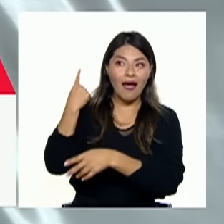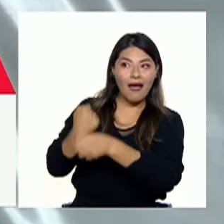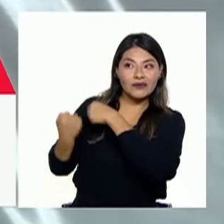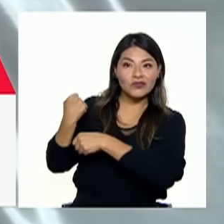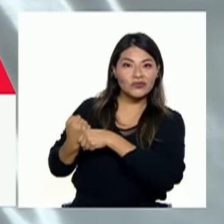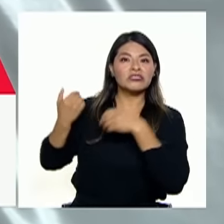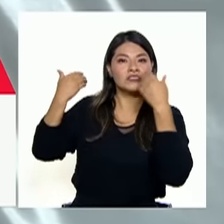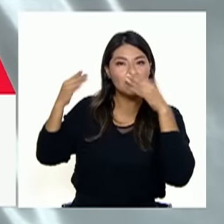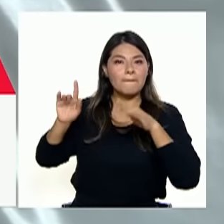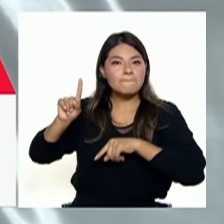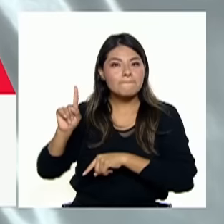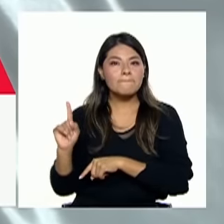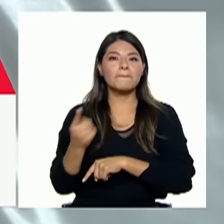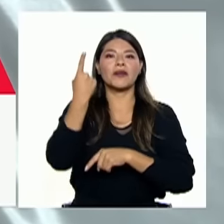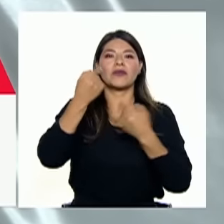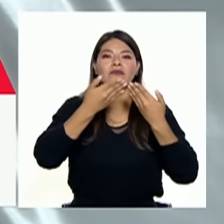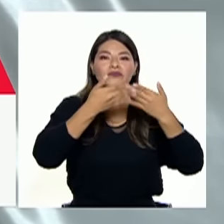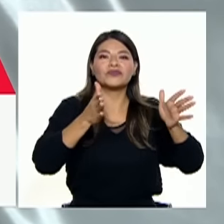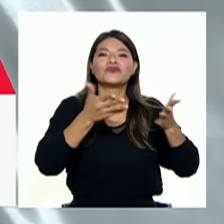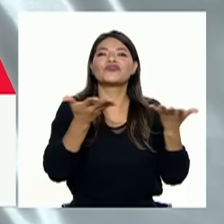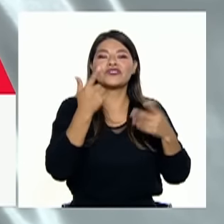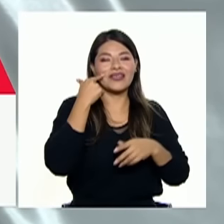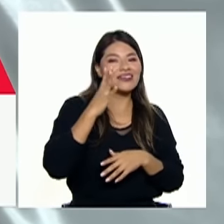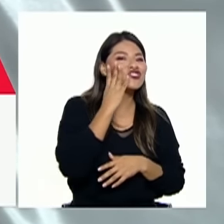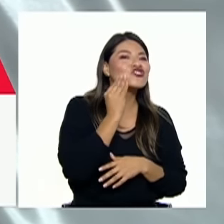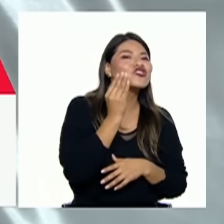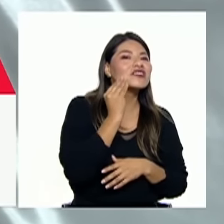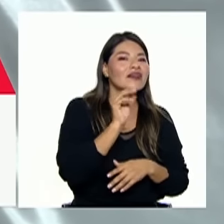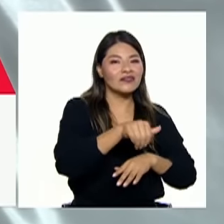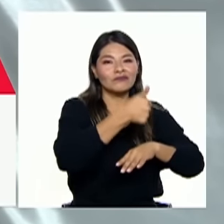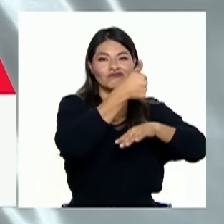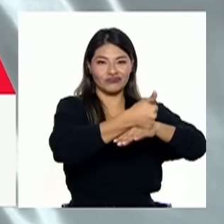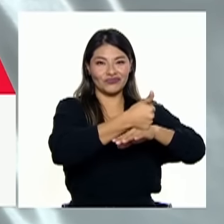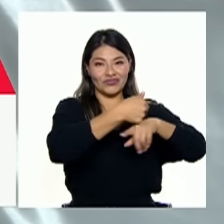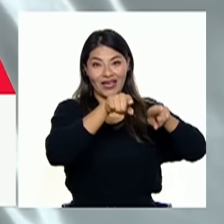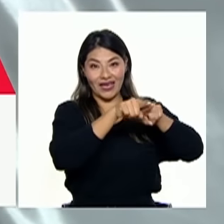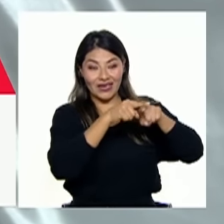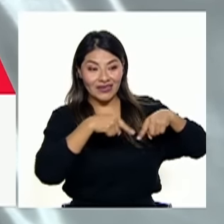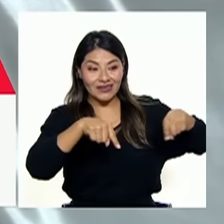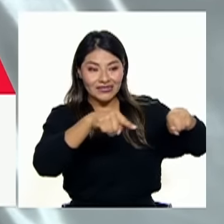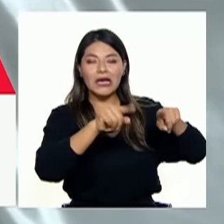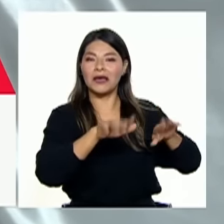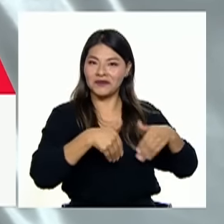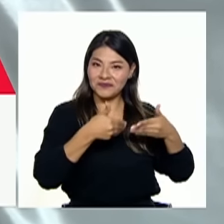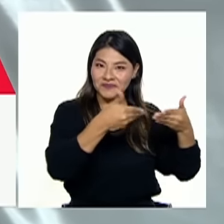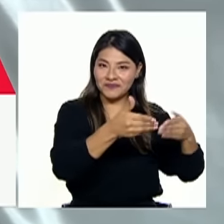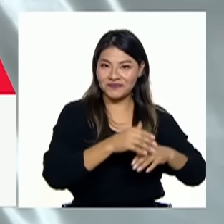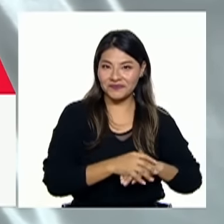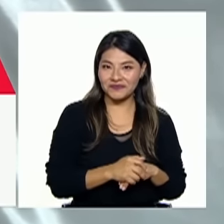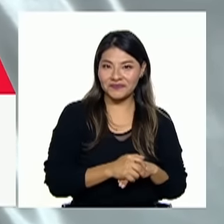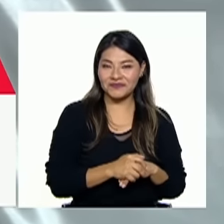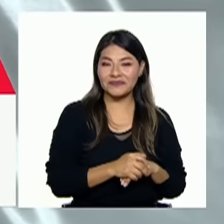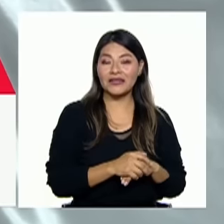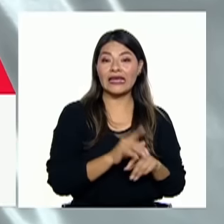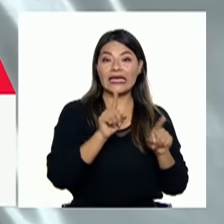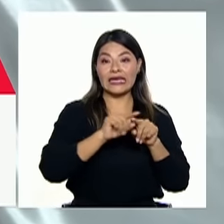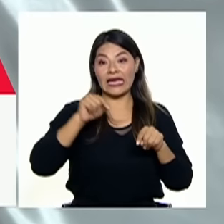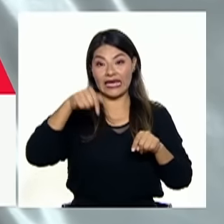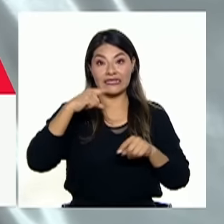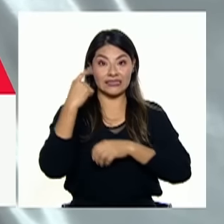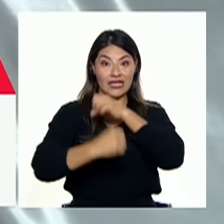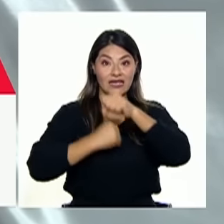descentralizada en la ciudad de La Amistad, en Chiclayo, Lambayeque. Y este año hemos abierto la segunda